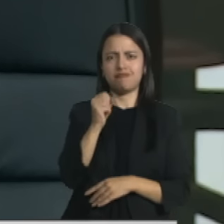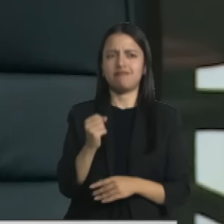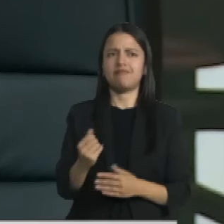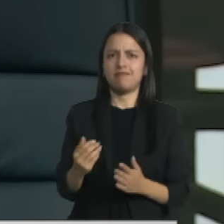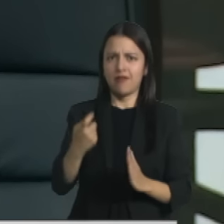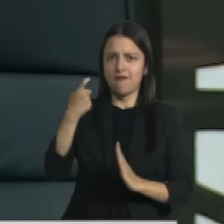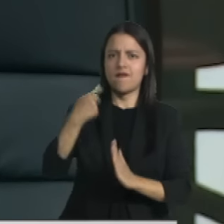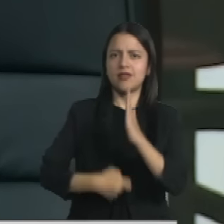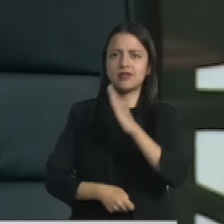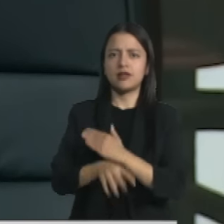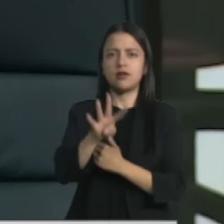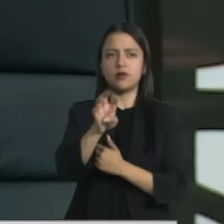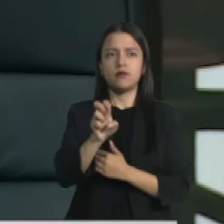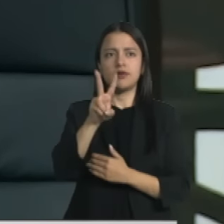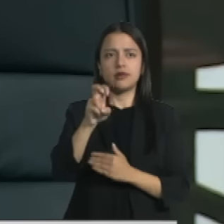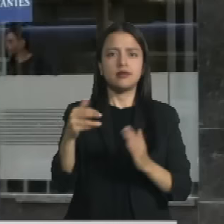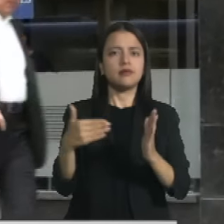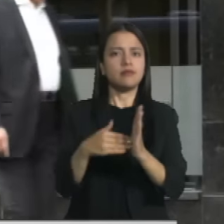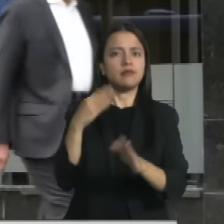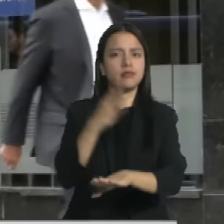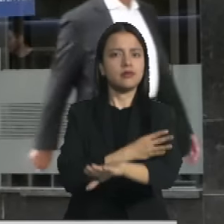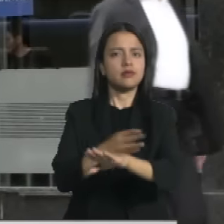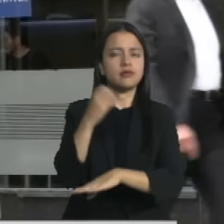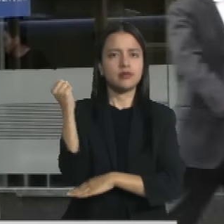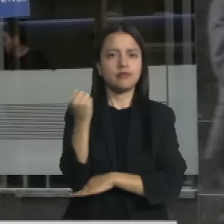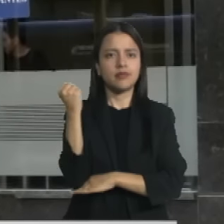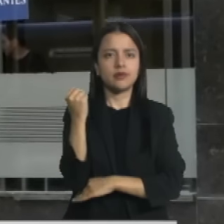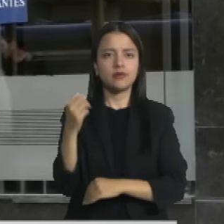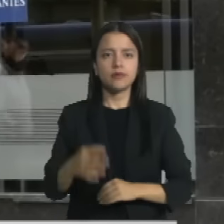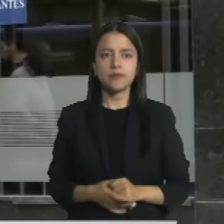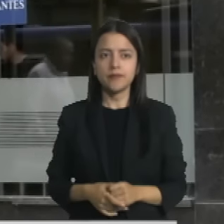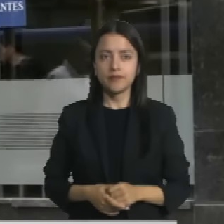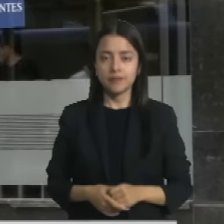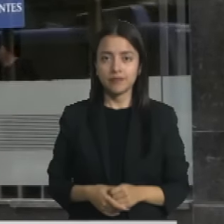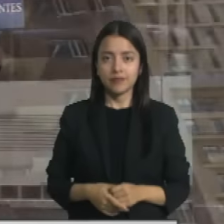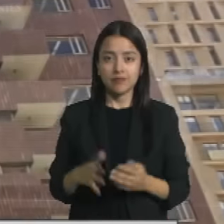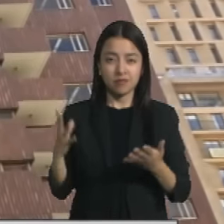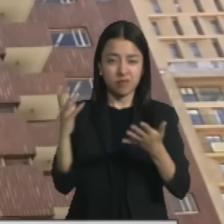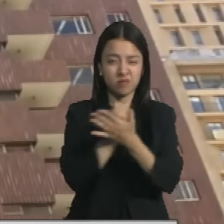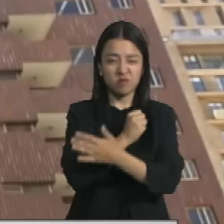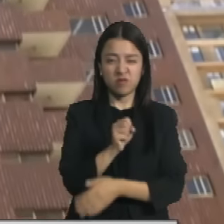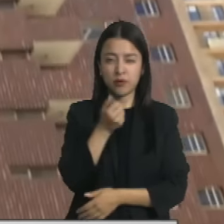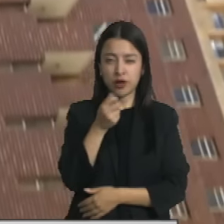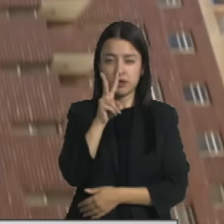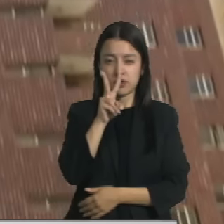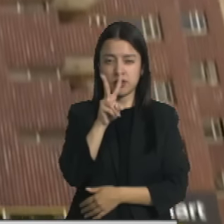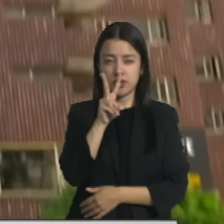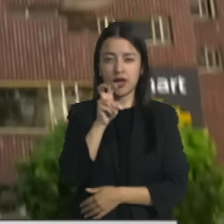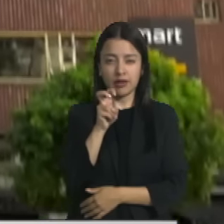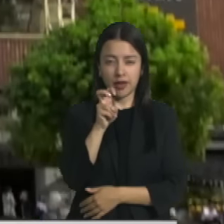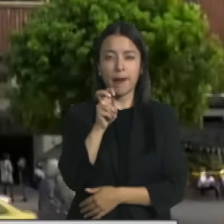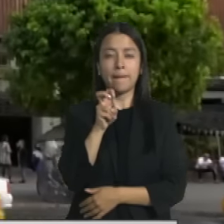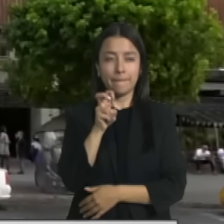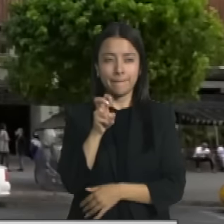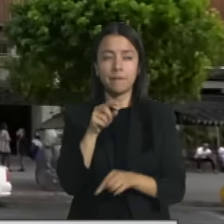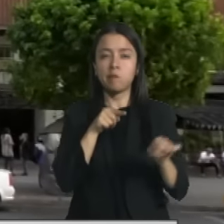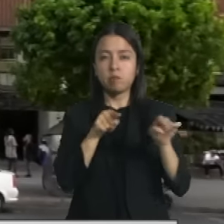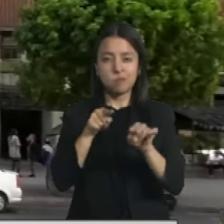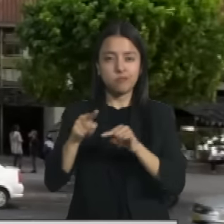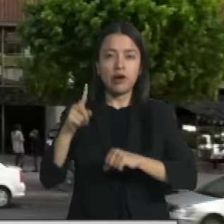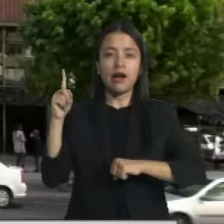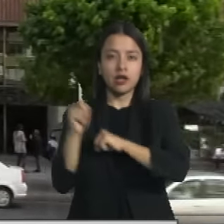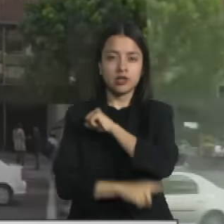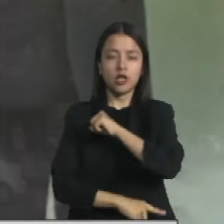por 97 mil millones de pesos. De los 21 hallazgos encontrados, 17 tienen presunta incidencia disciplinaria y 10